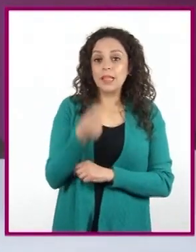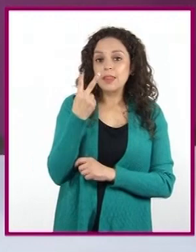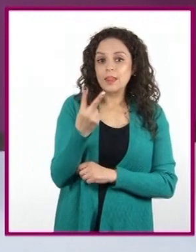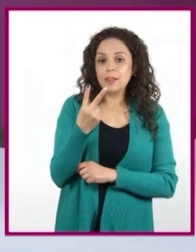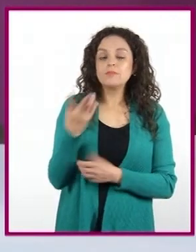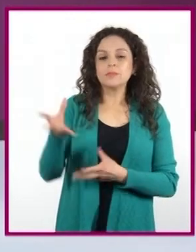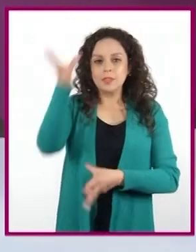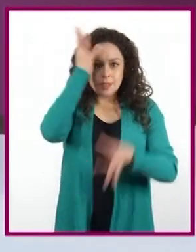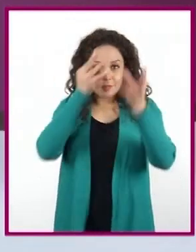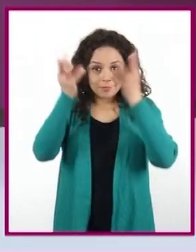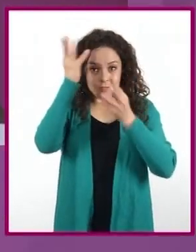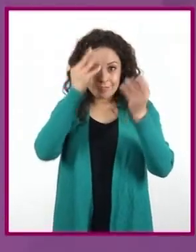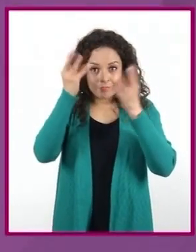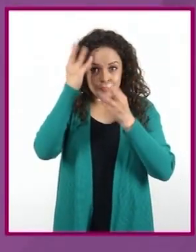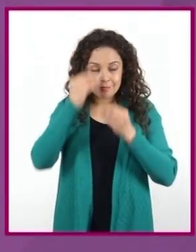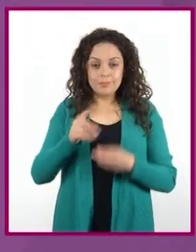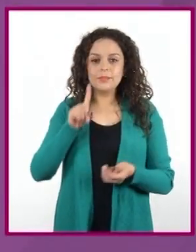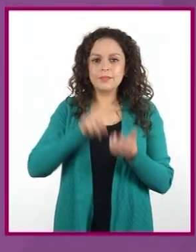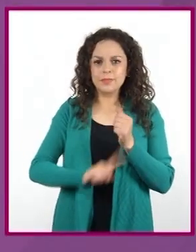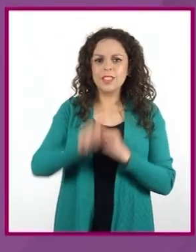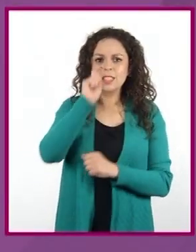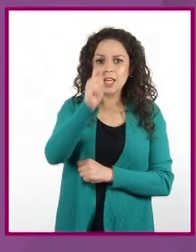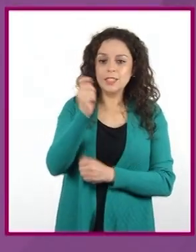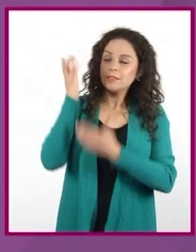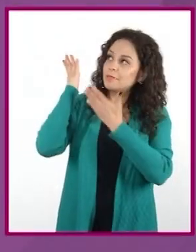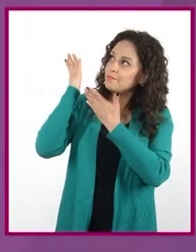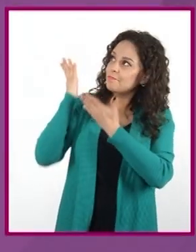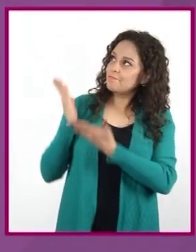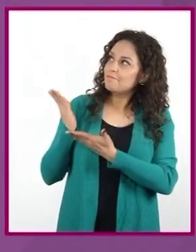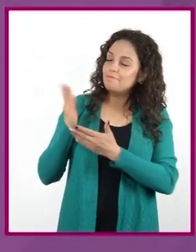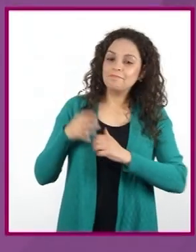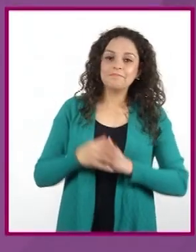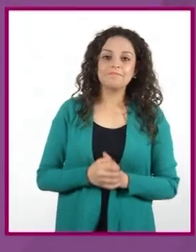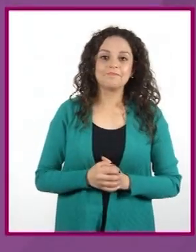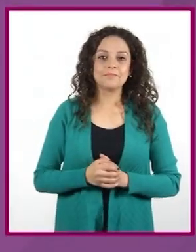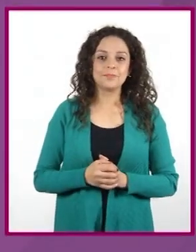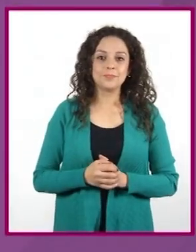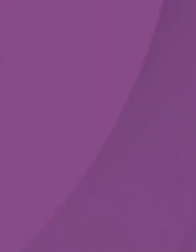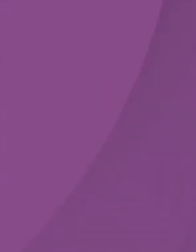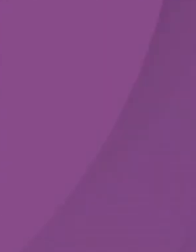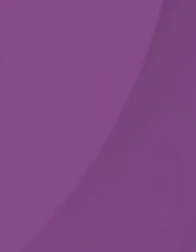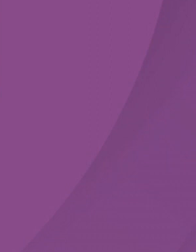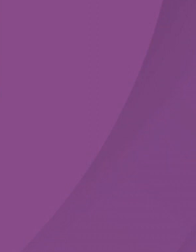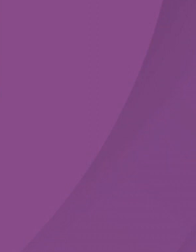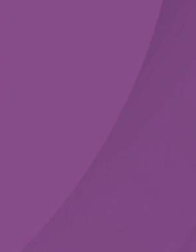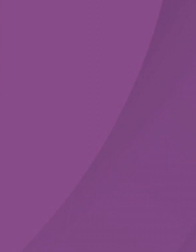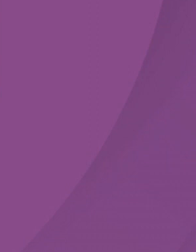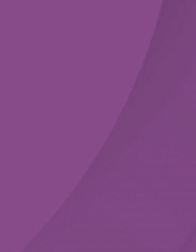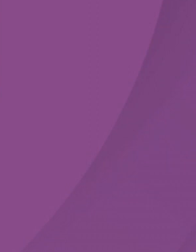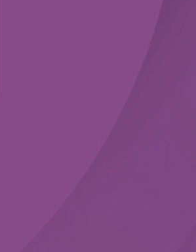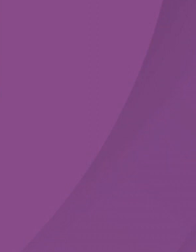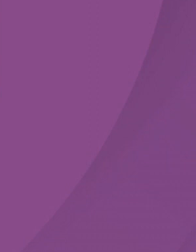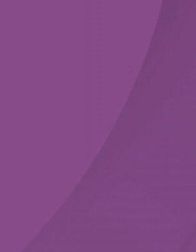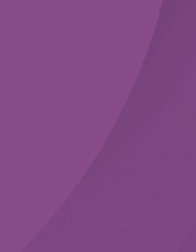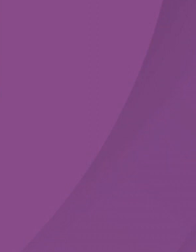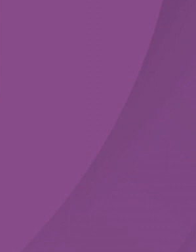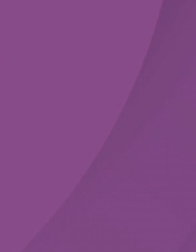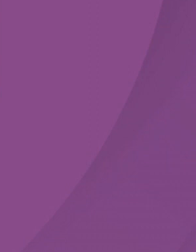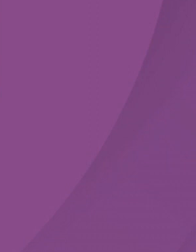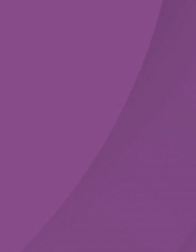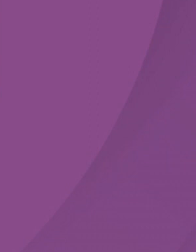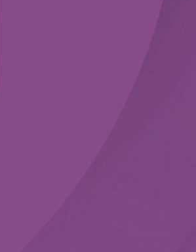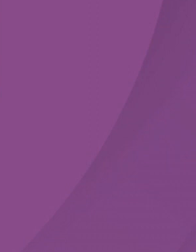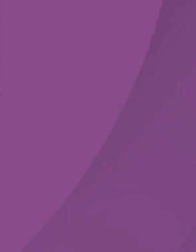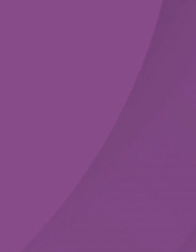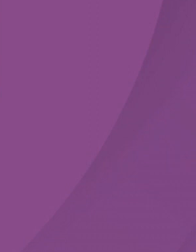el aprendizaje esperado. Analiza documentos administrativos o legales como recibos, contratos de compraventa